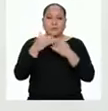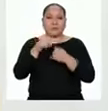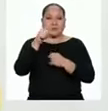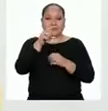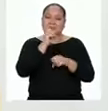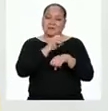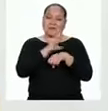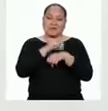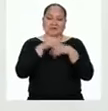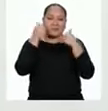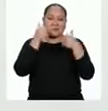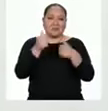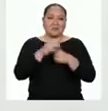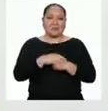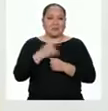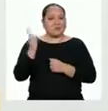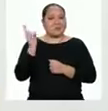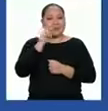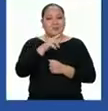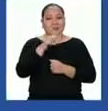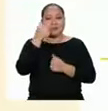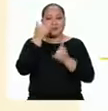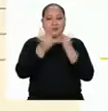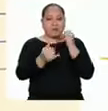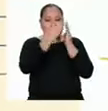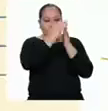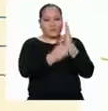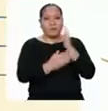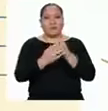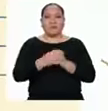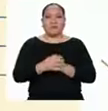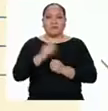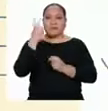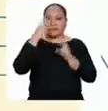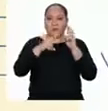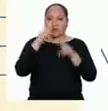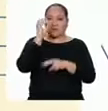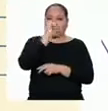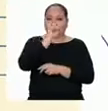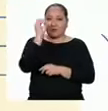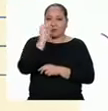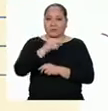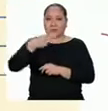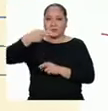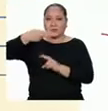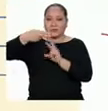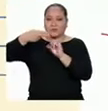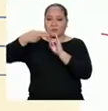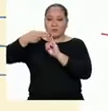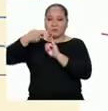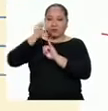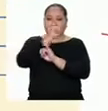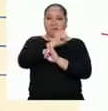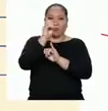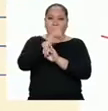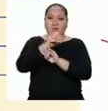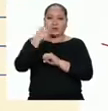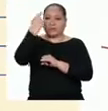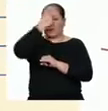gran consejo, Rodrigo. Vamos con la última columna. Para determinar la frecuencia porcentual para